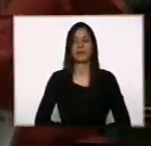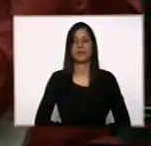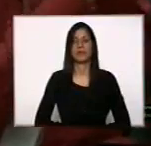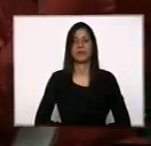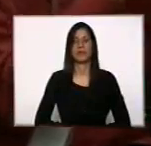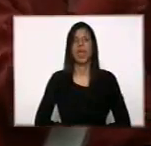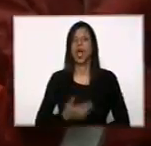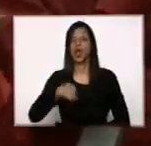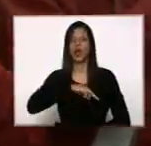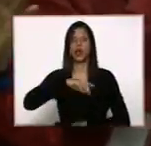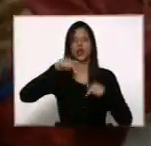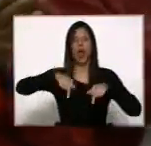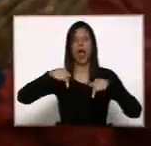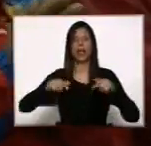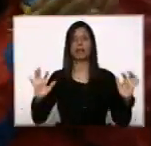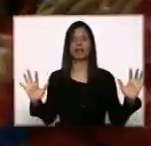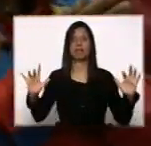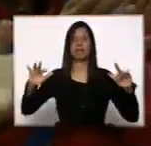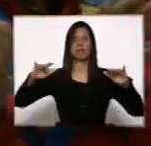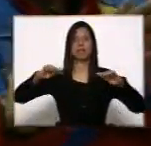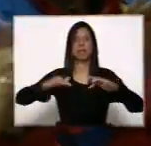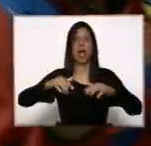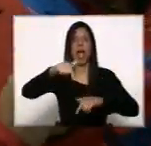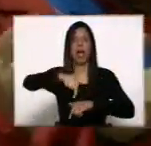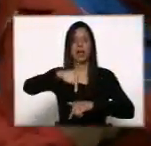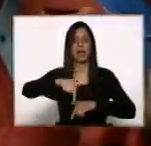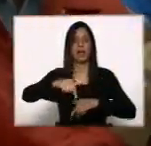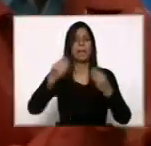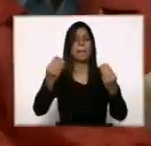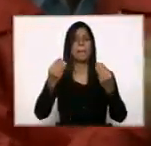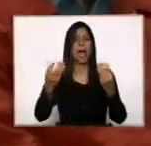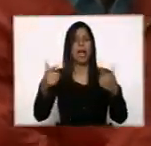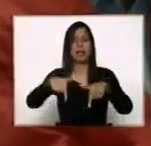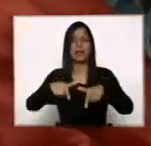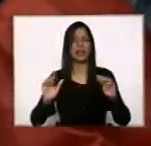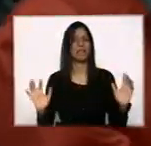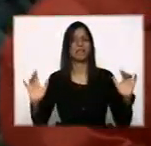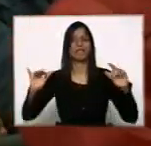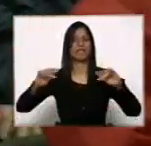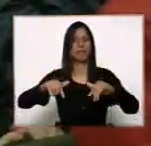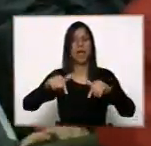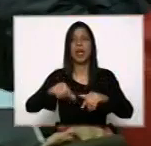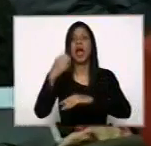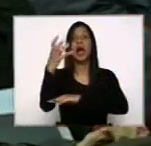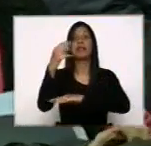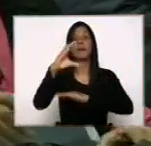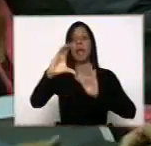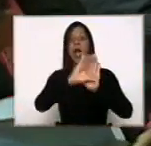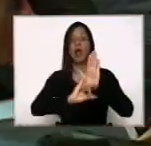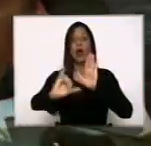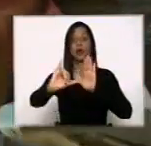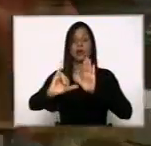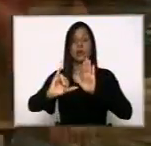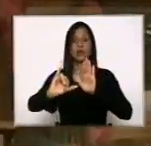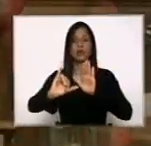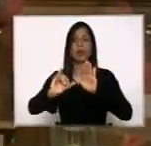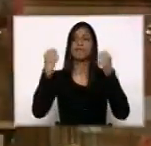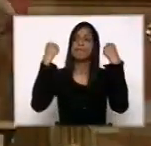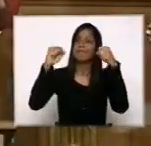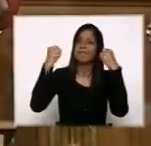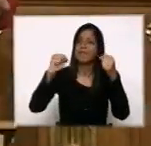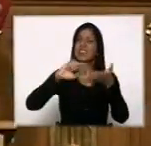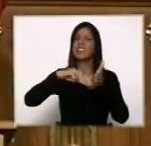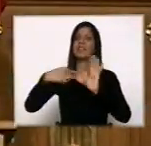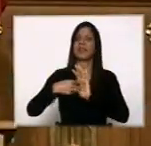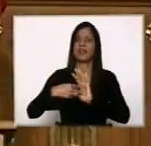Y estamos aquí reunidos en esta Asamblea Nacional Constituyente como ejercicio